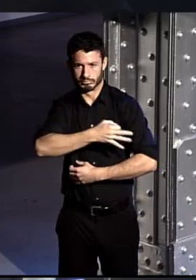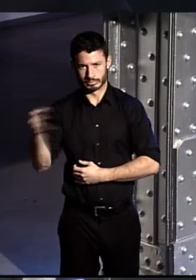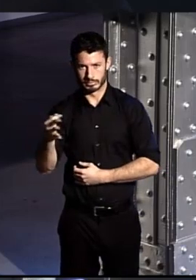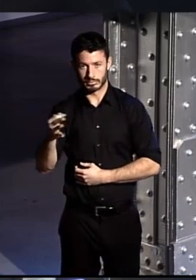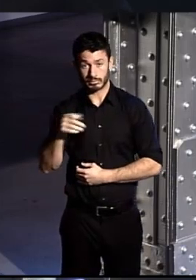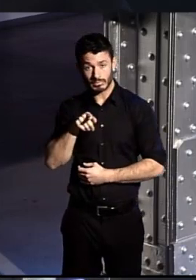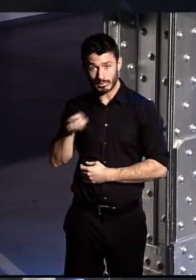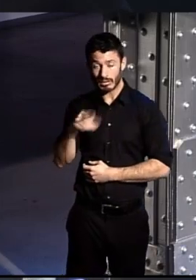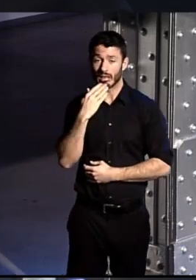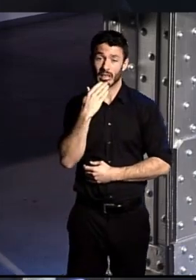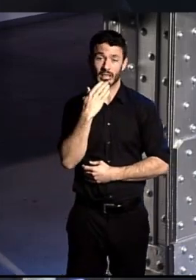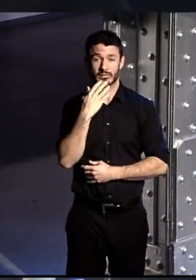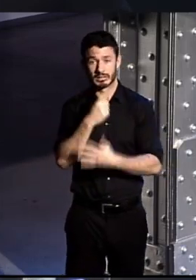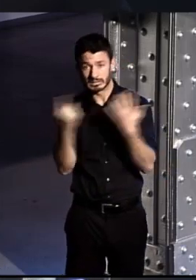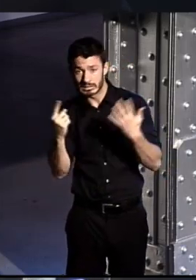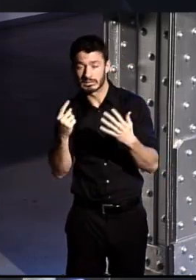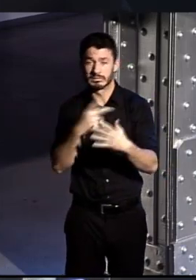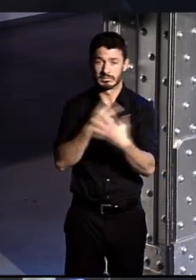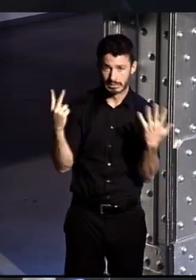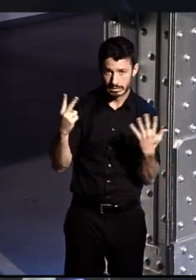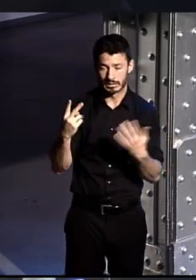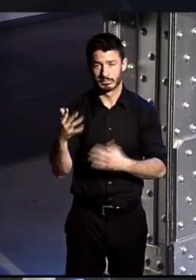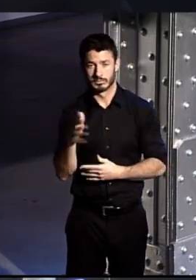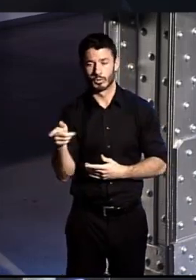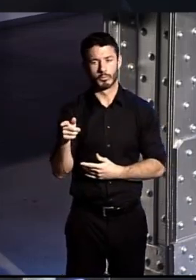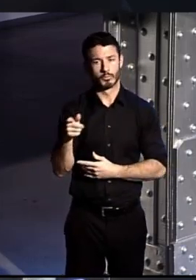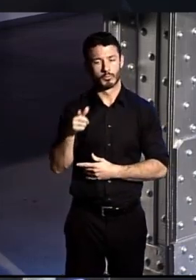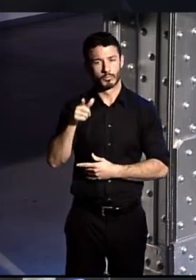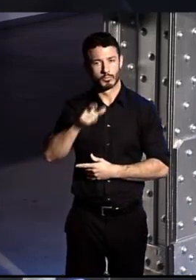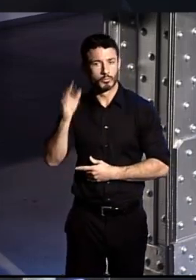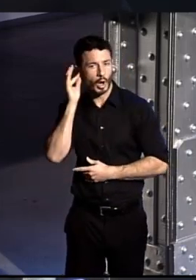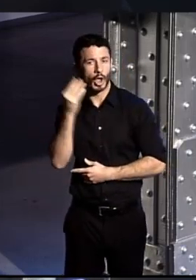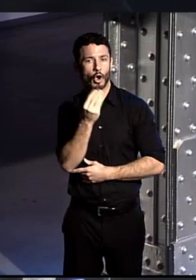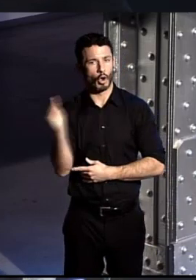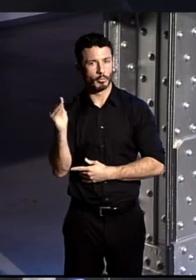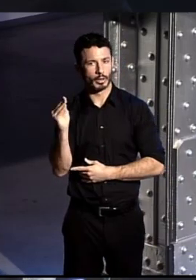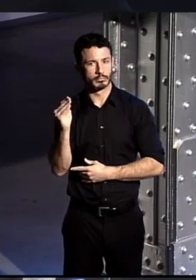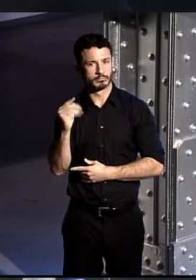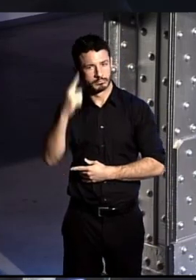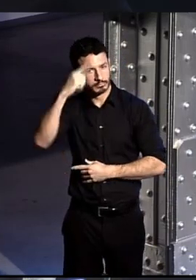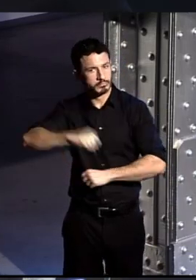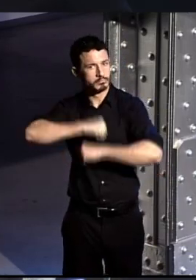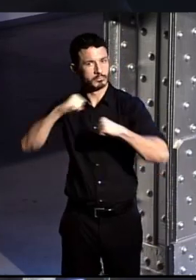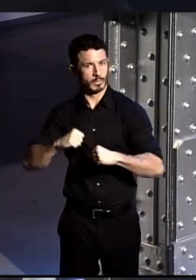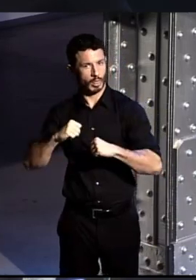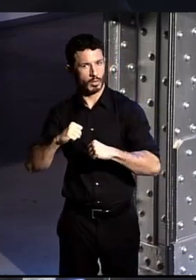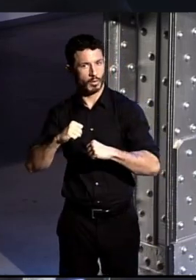16, 17 años. Son mujeres que, a pesar de su juventud, son ya maduras, más que los varones a esa